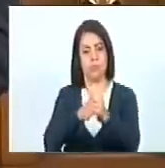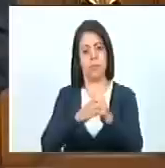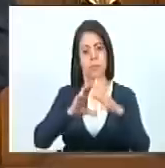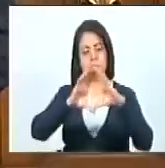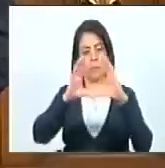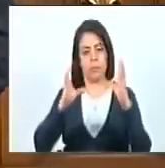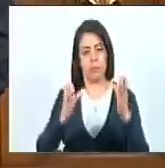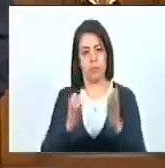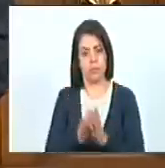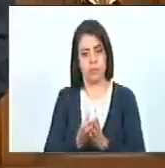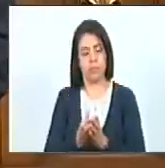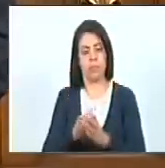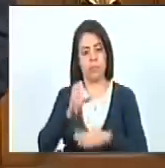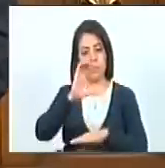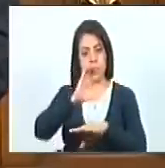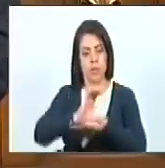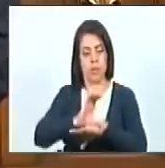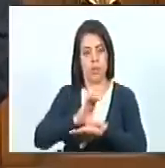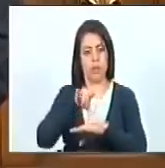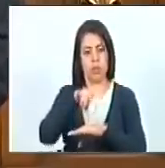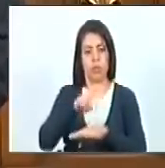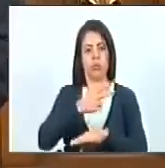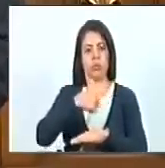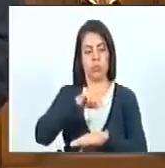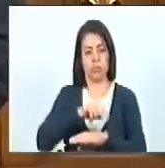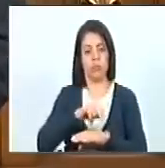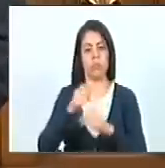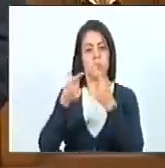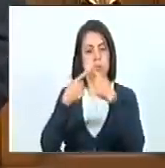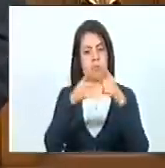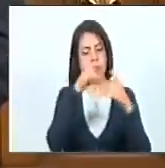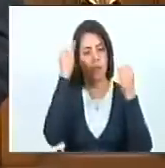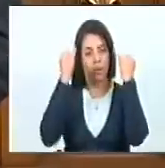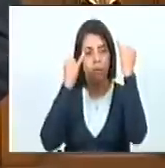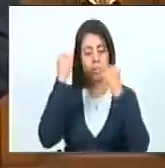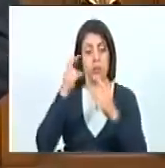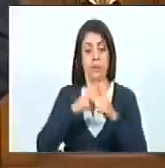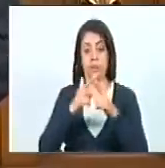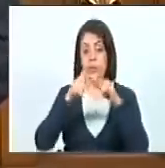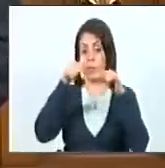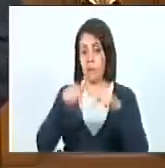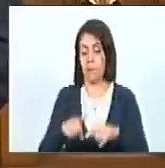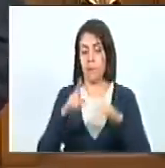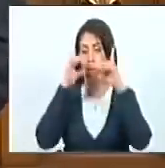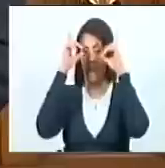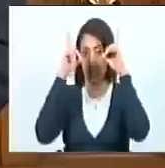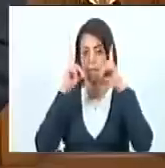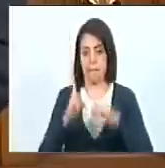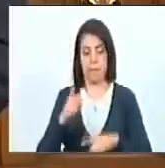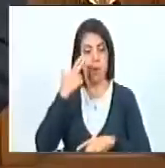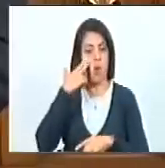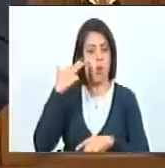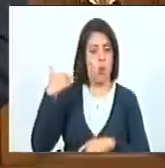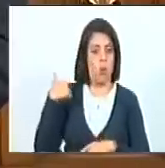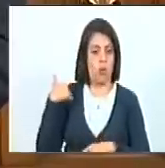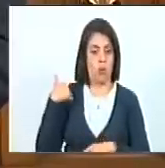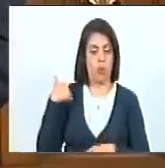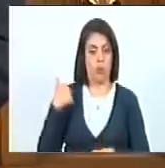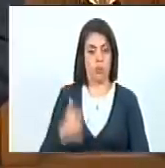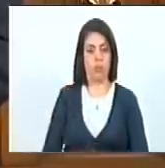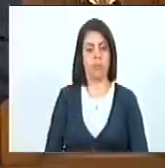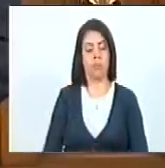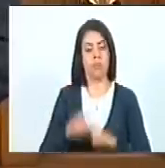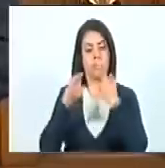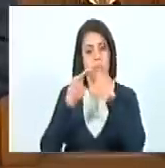mundo multicéntrico y multipolar. Por tanto, decidimos con orgullo